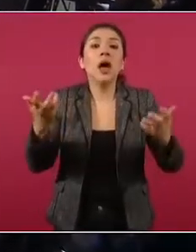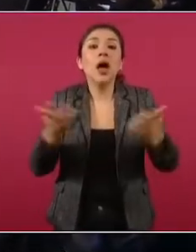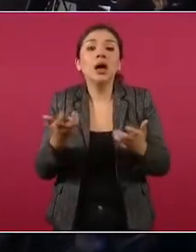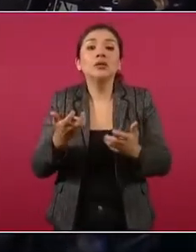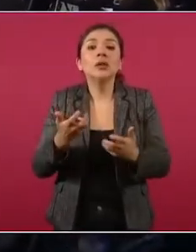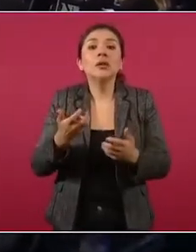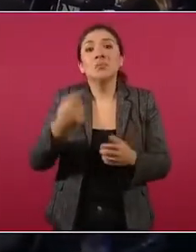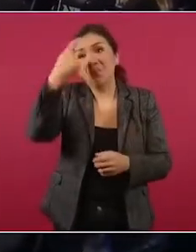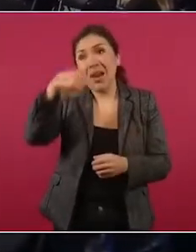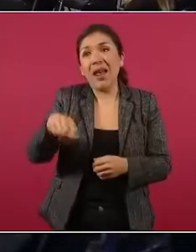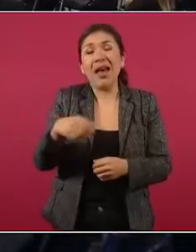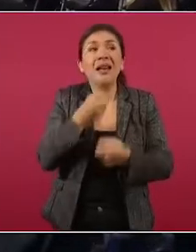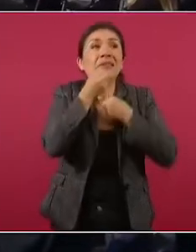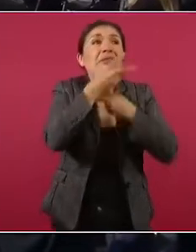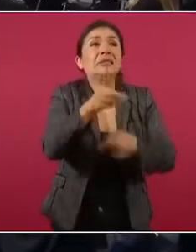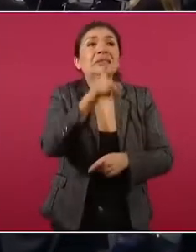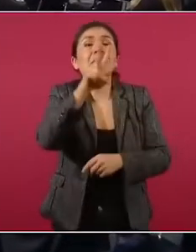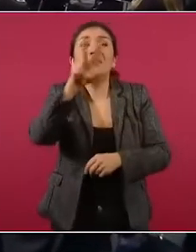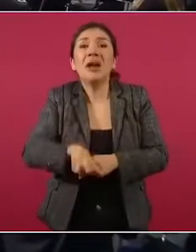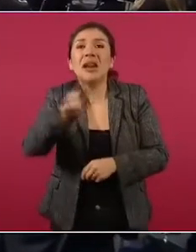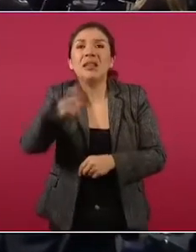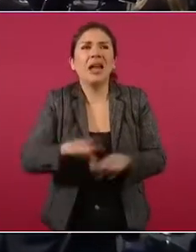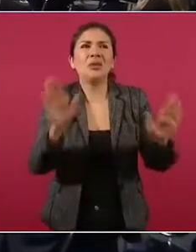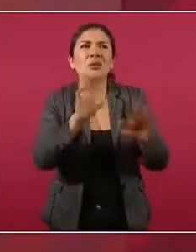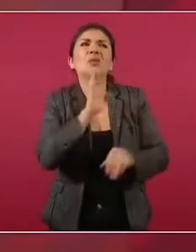a ocultar las cosas,